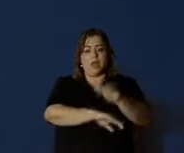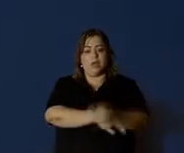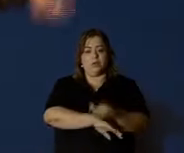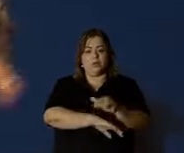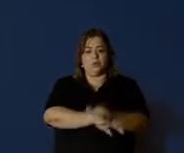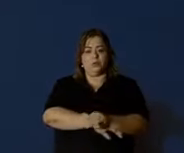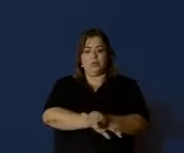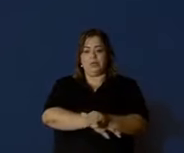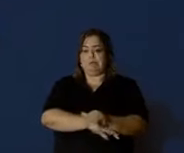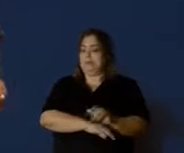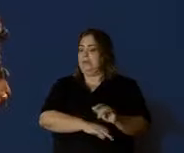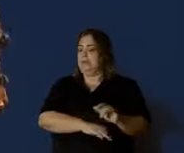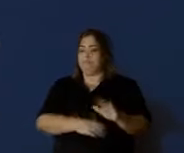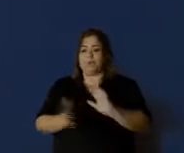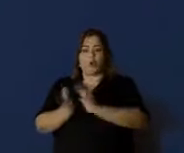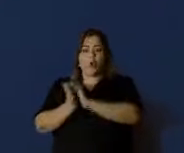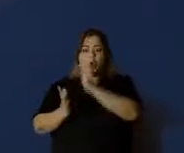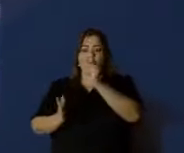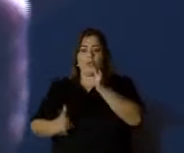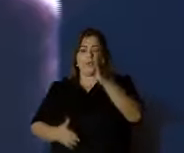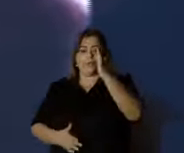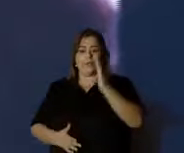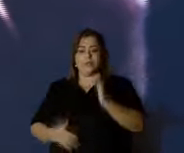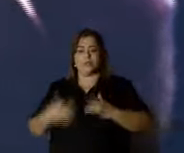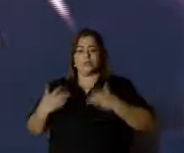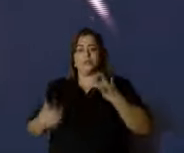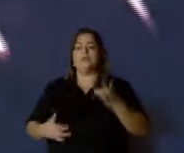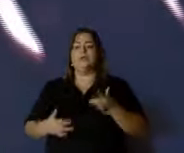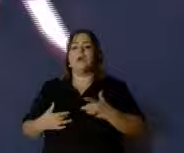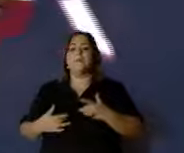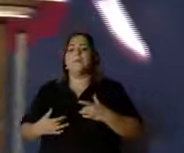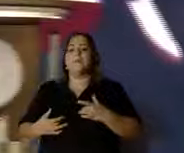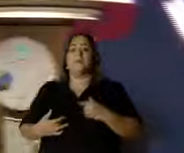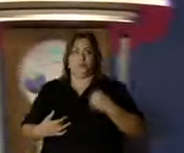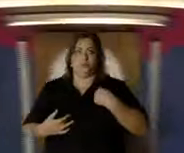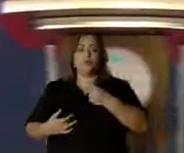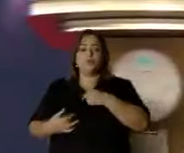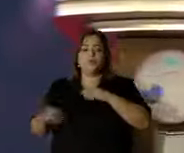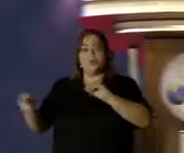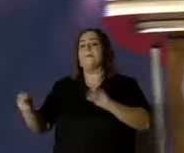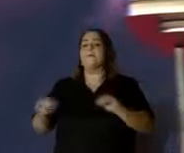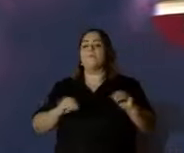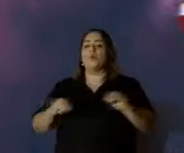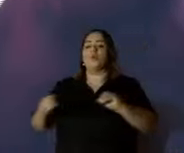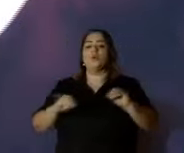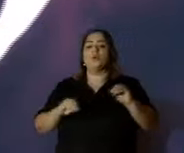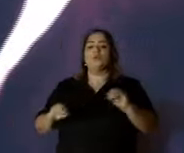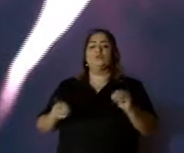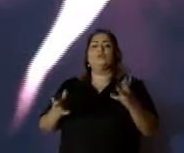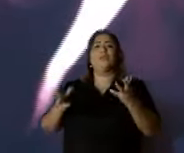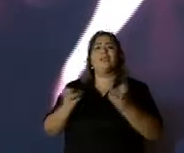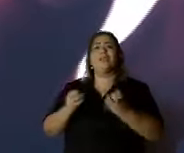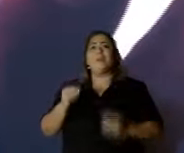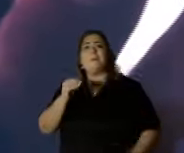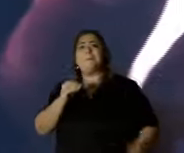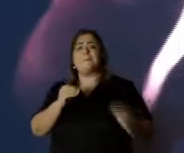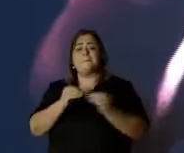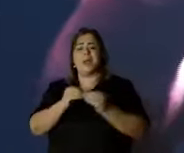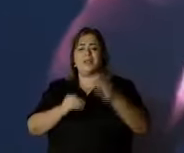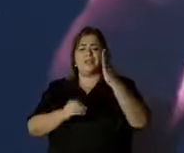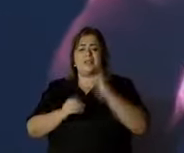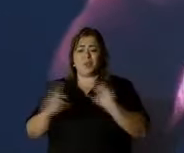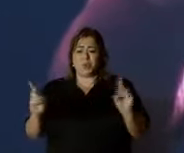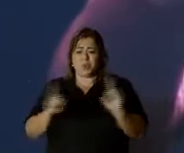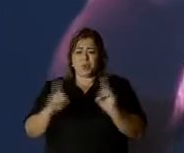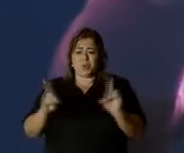más y volamos. Pues vamos a provocar, tenemos que movernos. ¿Qué usted aspira? Yo aspiro más de Dios. ¿A dónde voy a